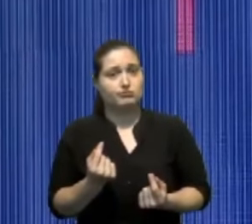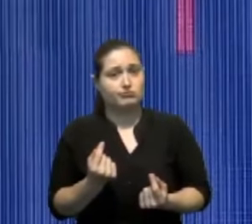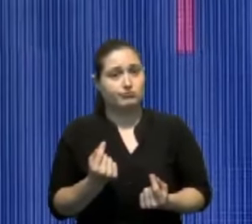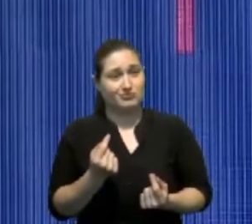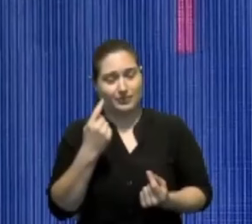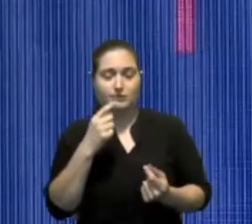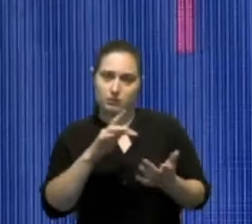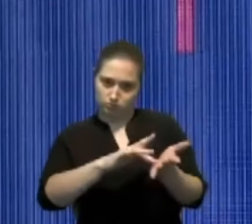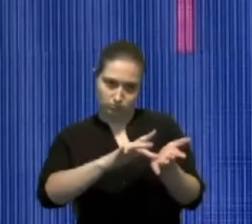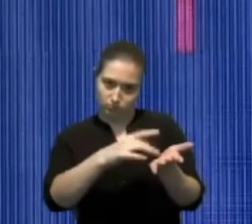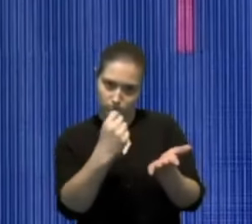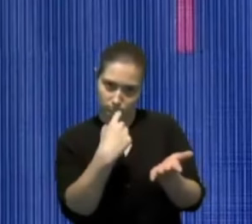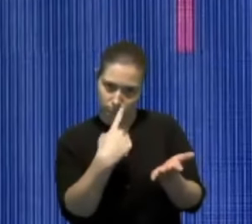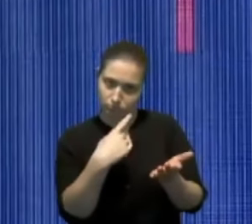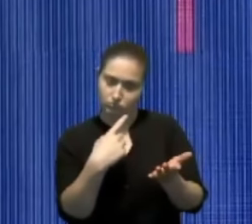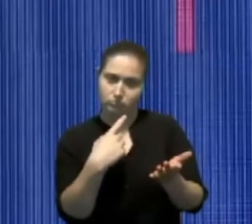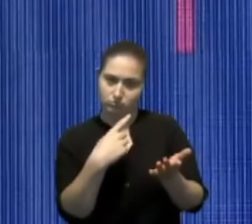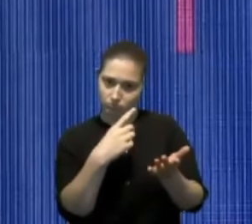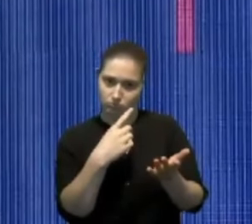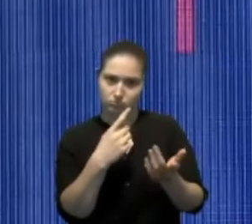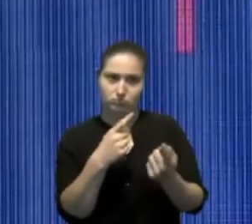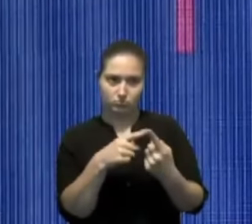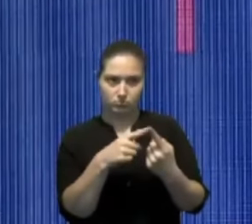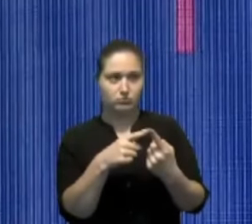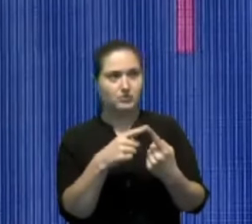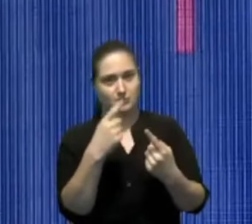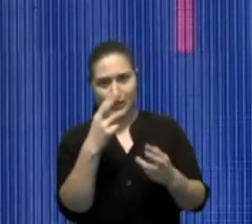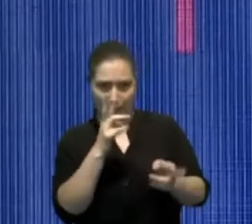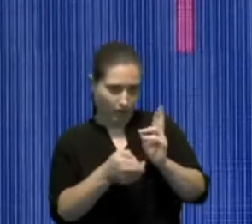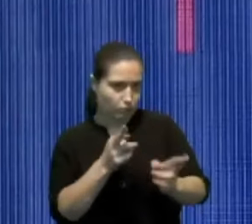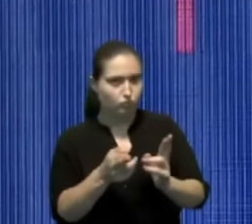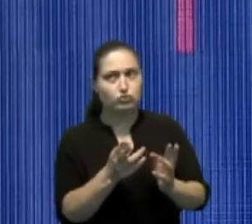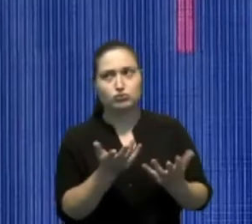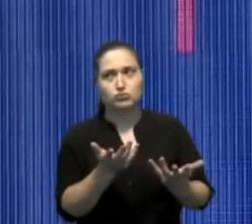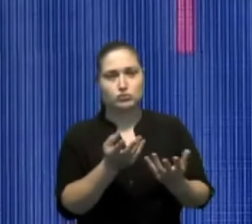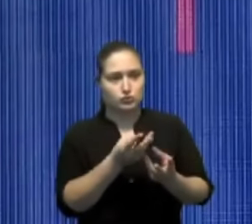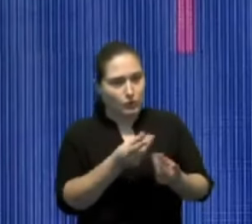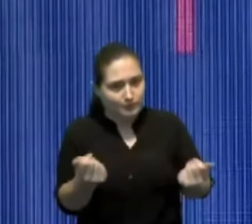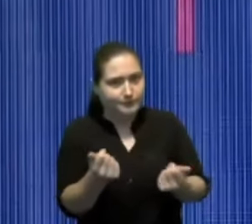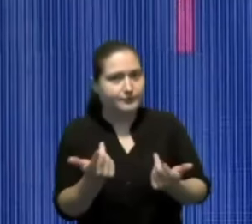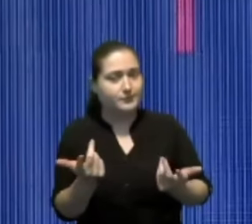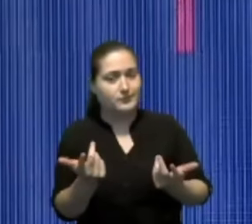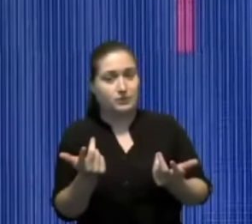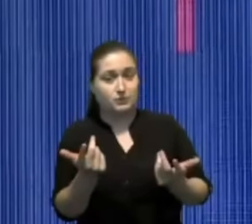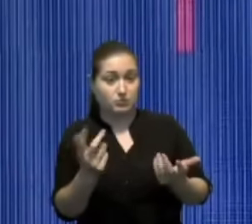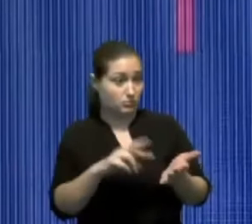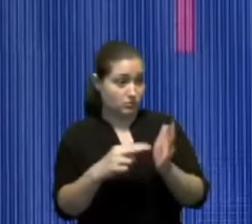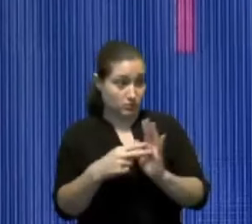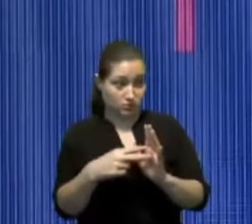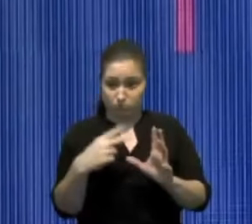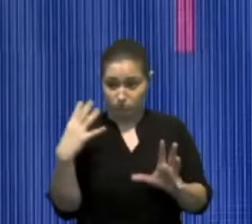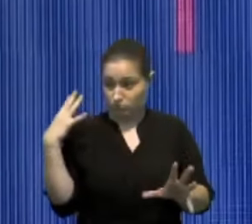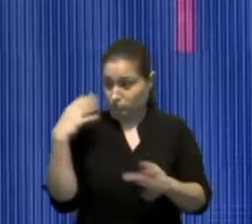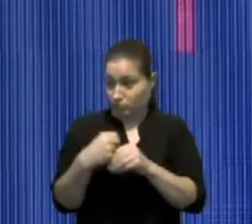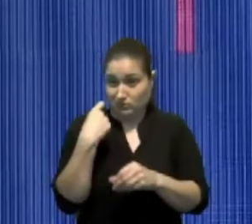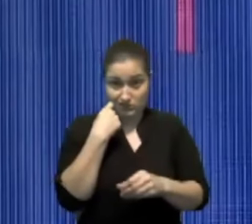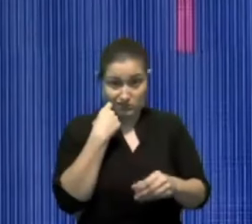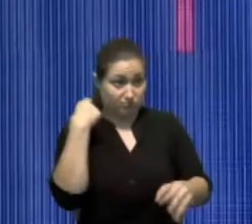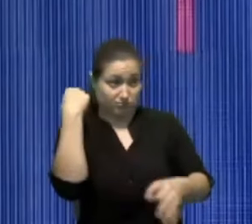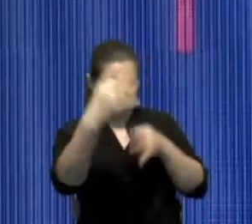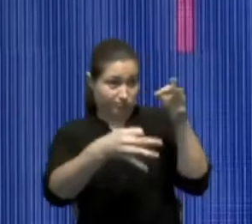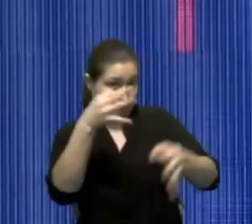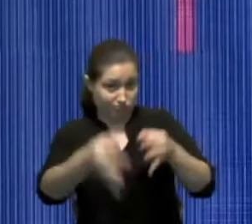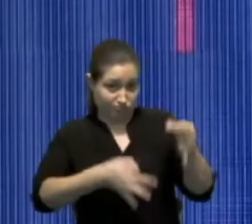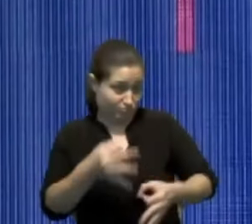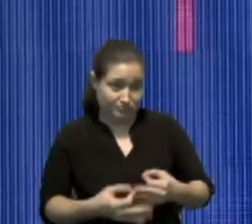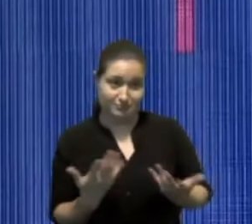y de manera más rápida y efectiva es todo lo que estamos haciendo gran parte de lo que estamos haciendo